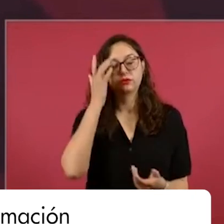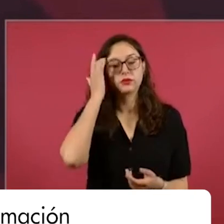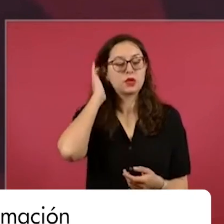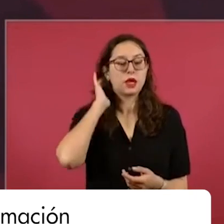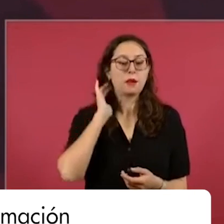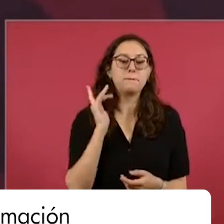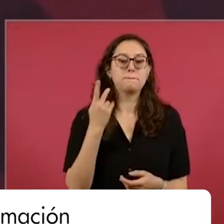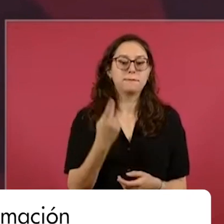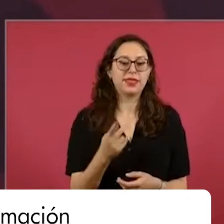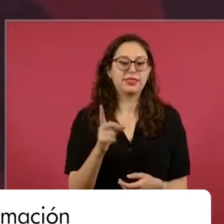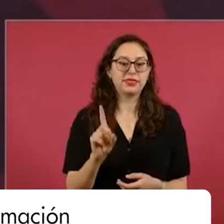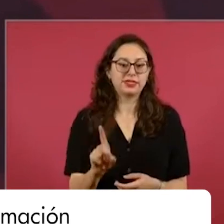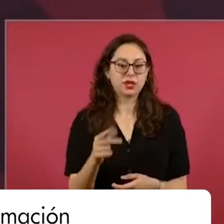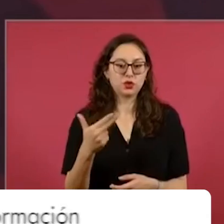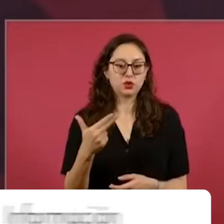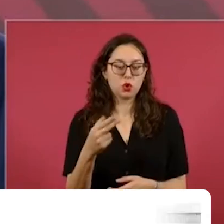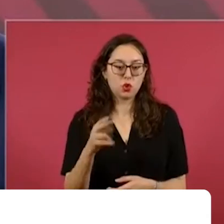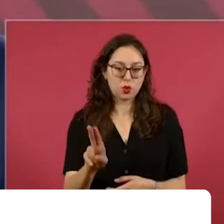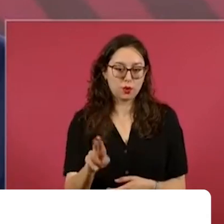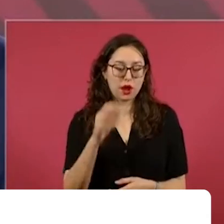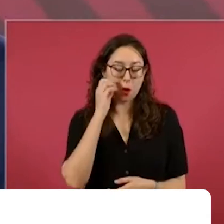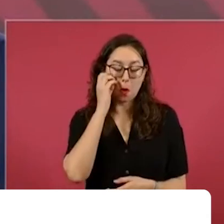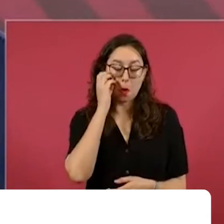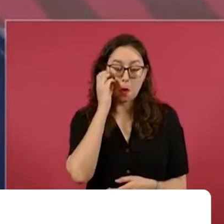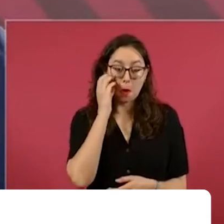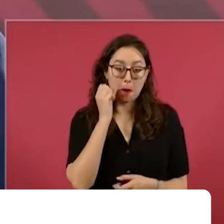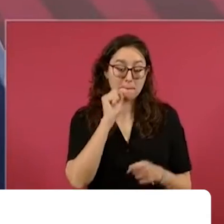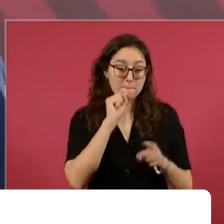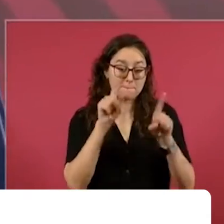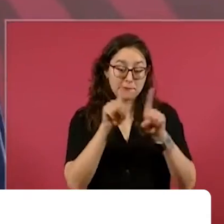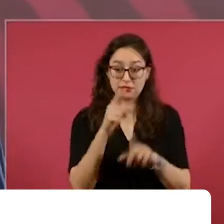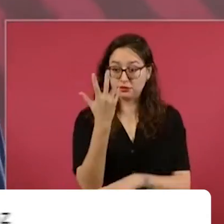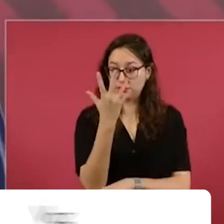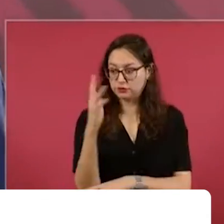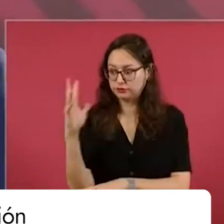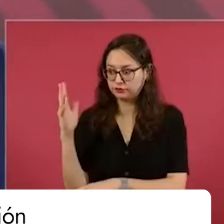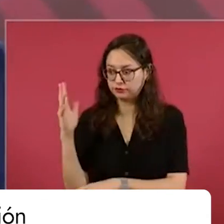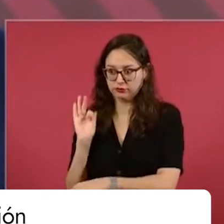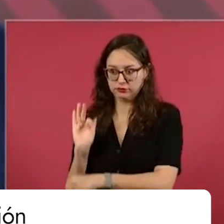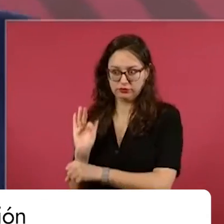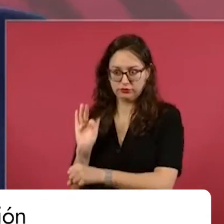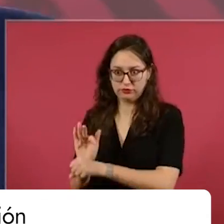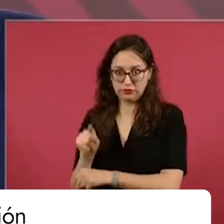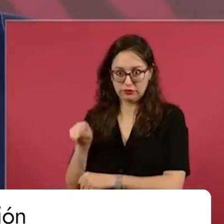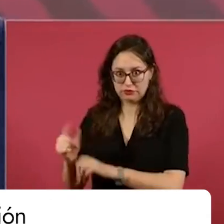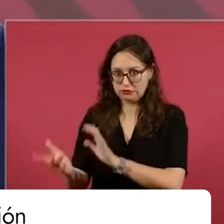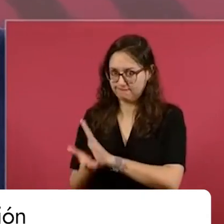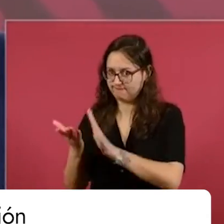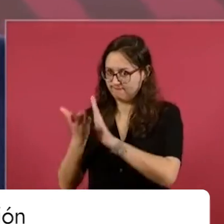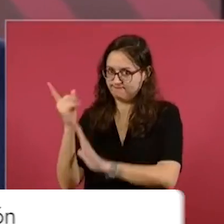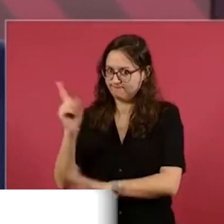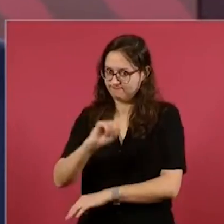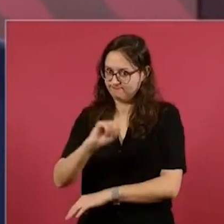senado de la República responde a un mandato Popular reflejado en los resultados del pasado 2 de junio